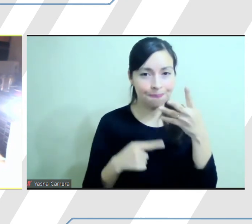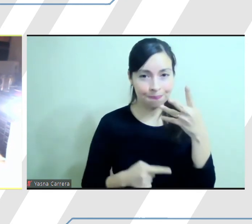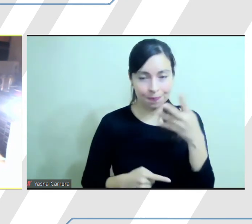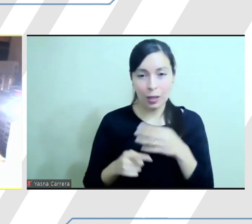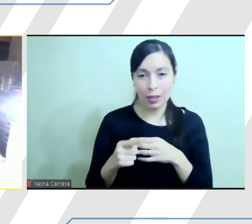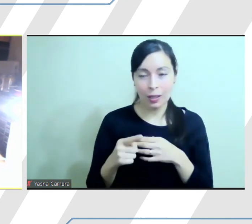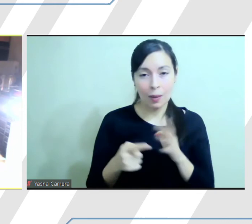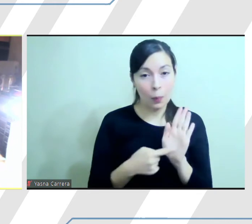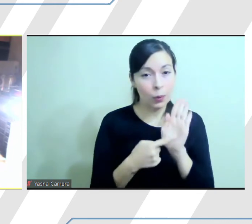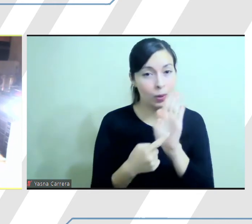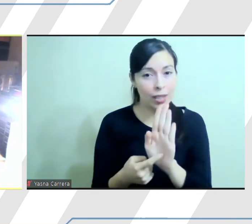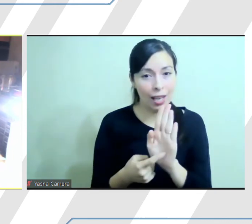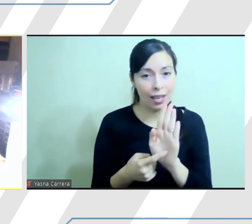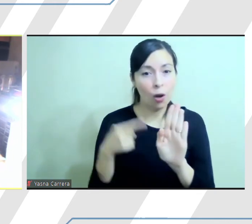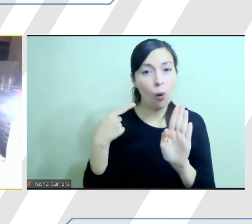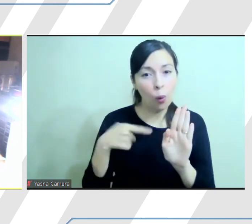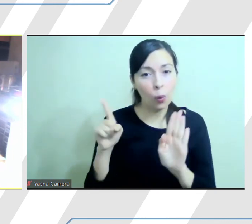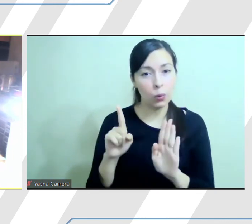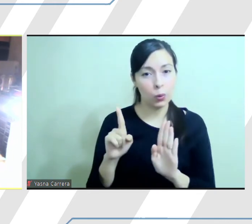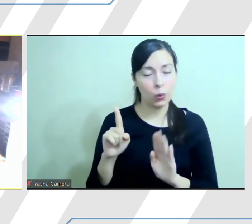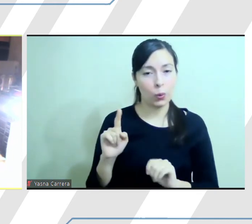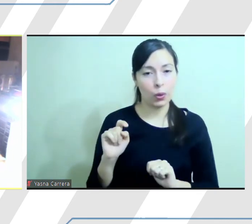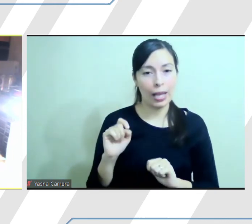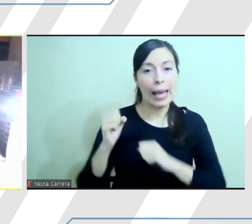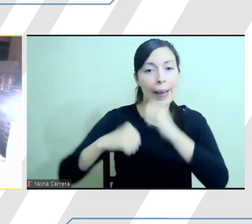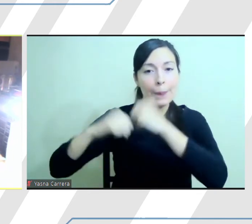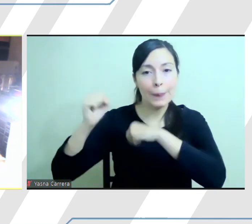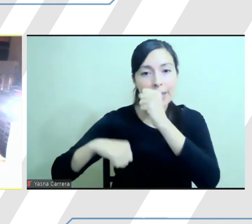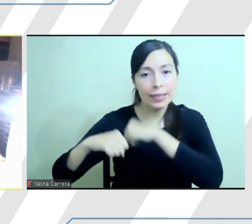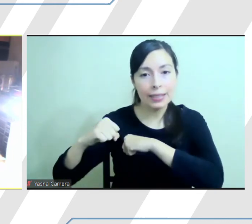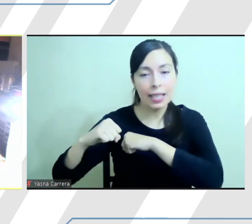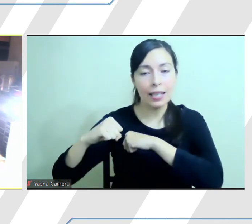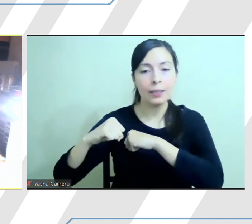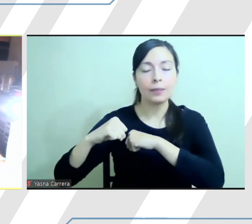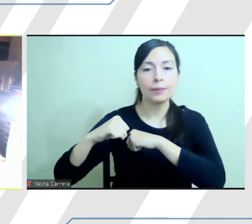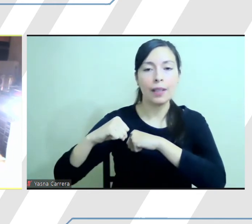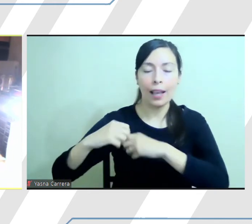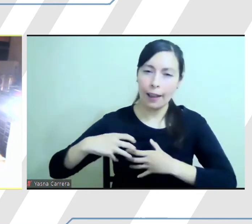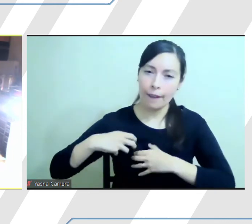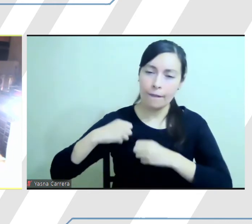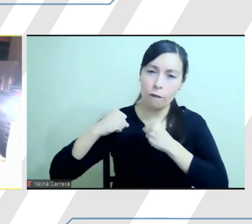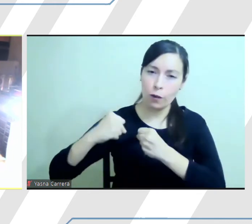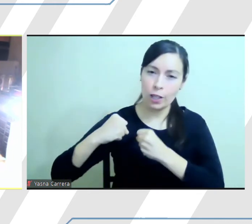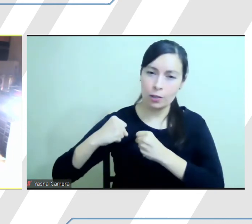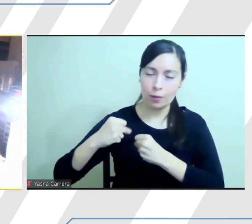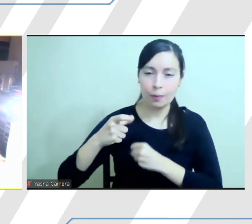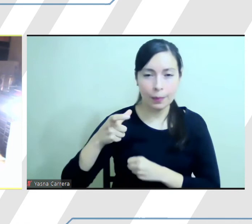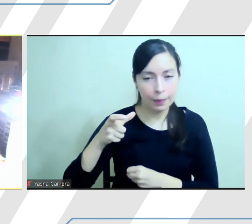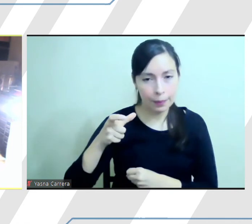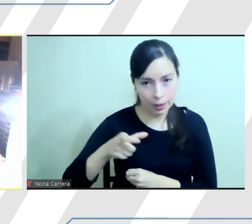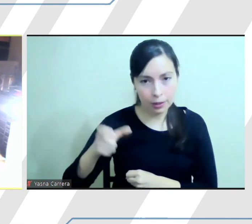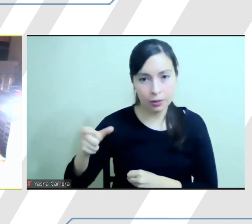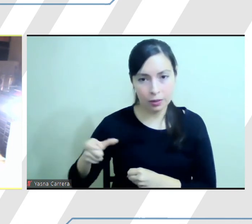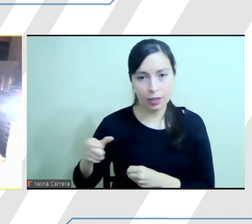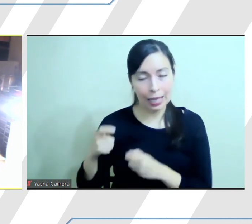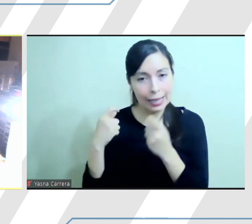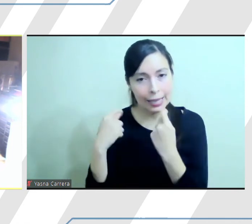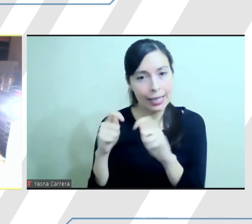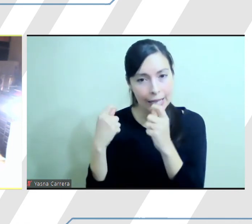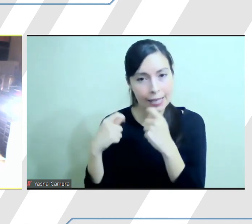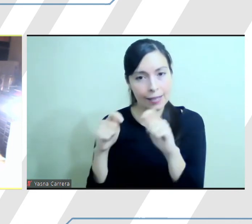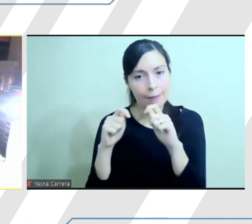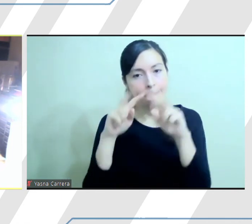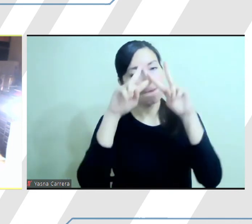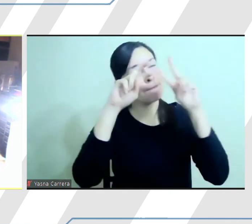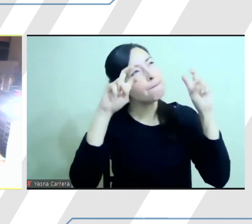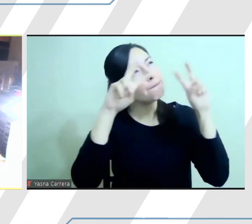artificiales, en el sentido de que son empresas de esfuerzos de seres humanos que están tratando de estudiar el